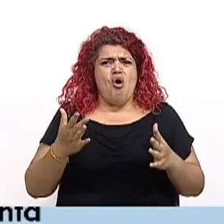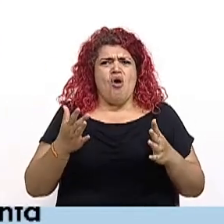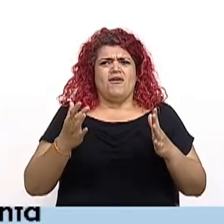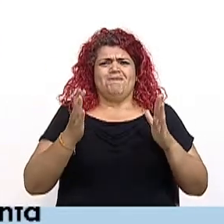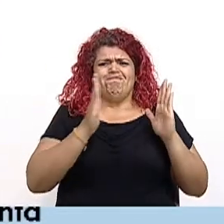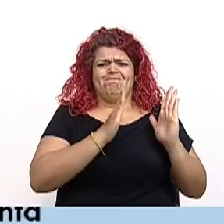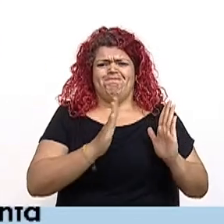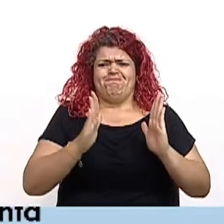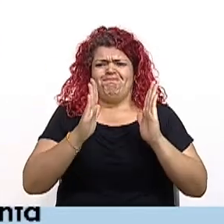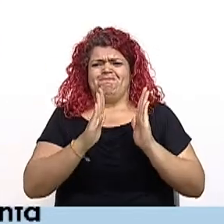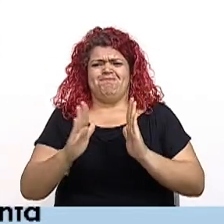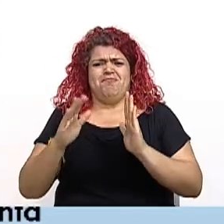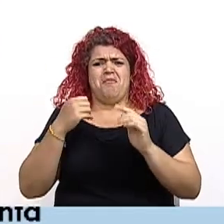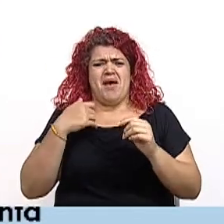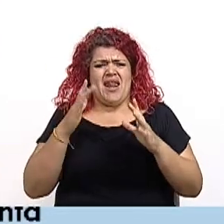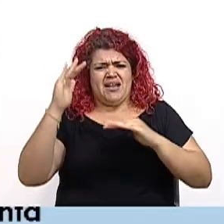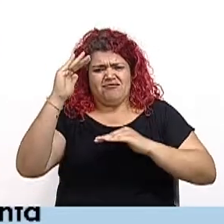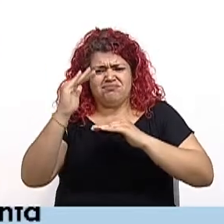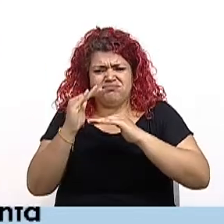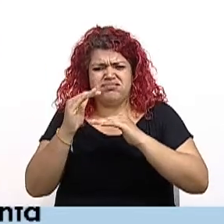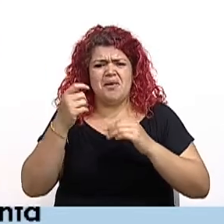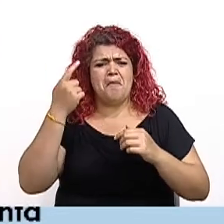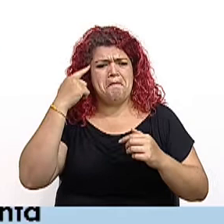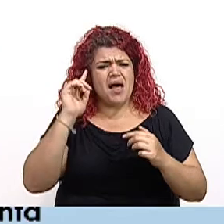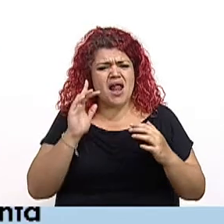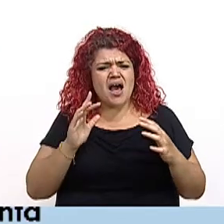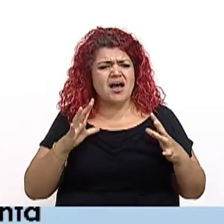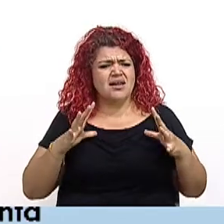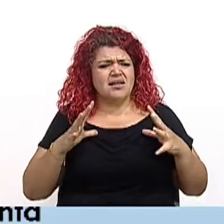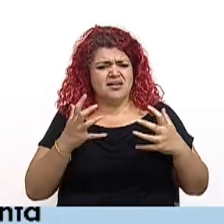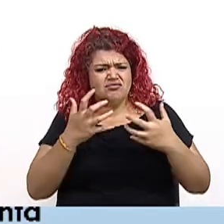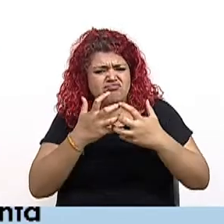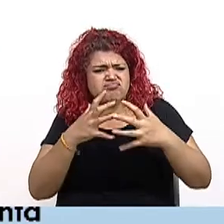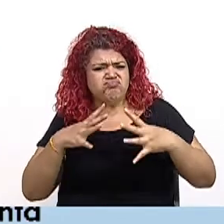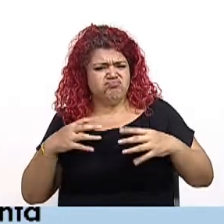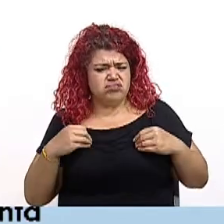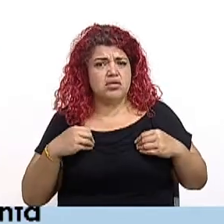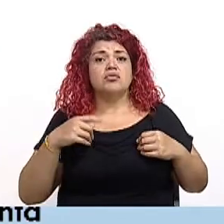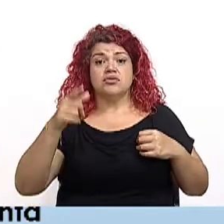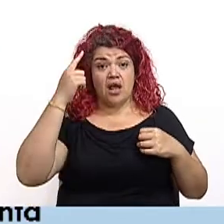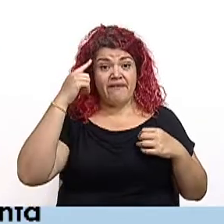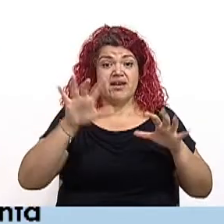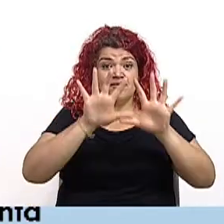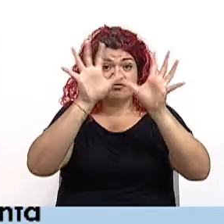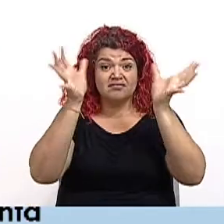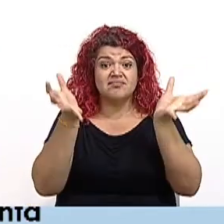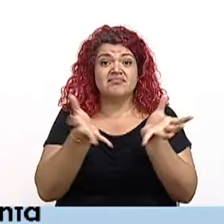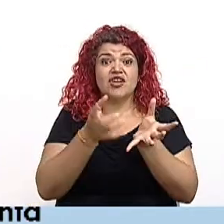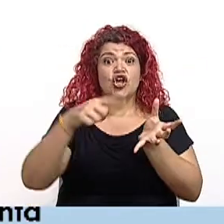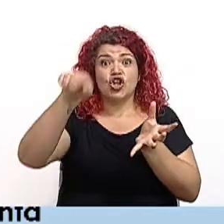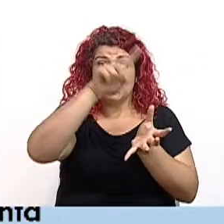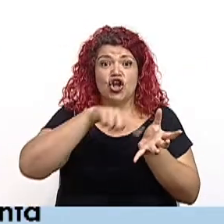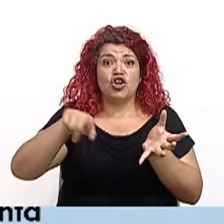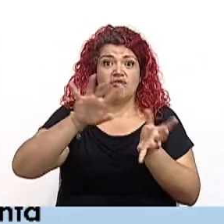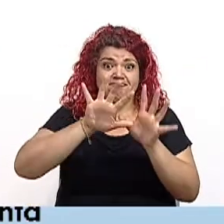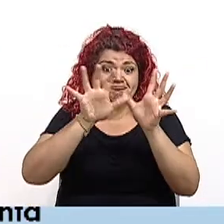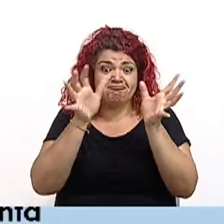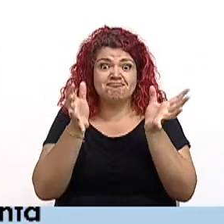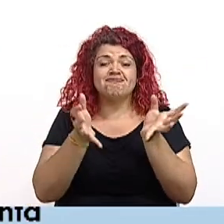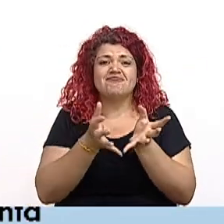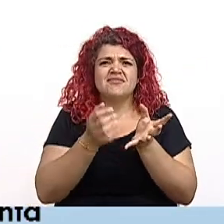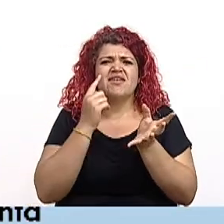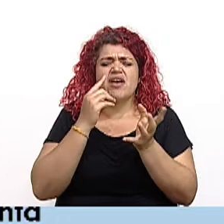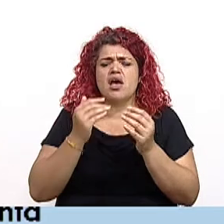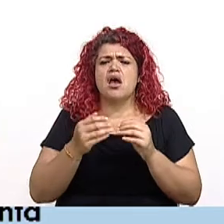mitigación y de adaptación. Y es que recordemos que el calentamiento global es un asunto planetario, es un asunto global. Es un aumento